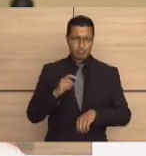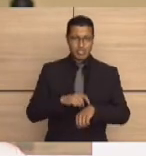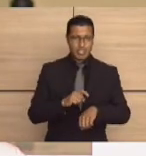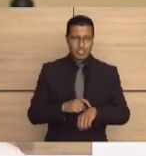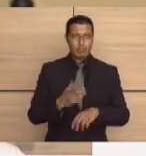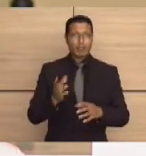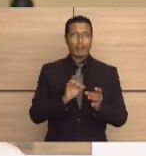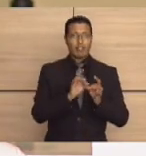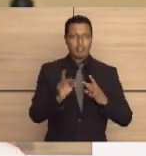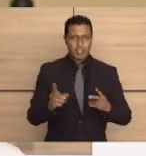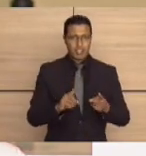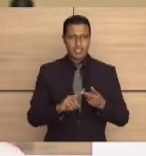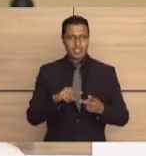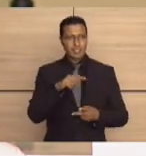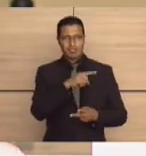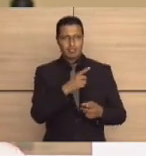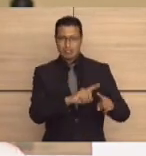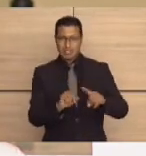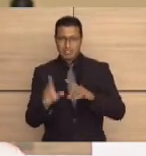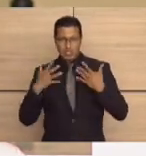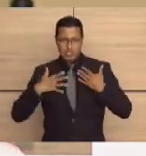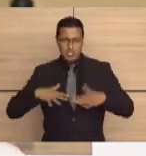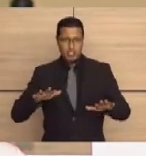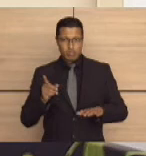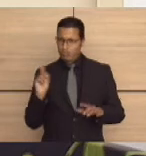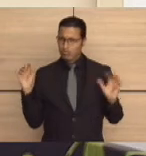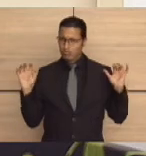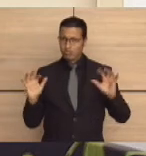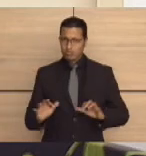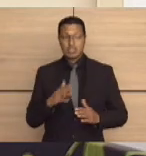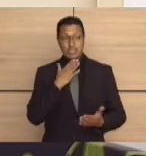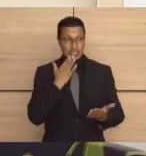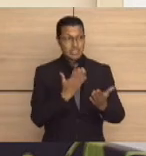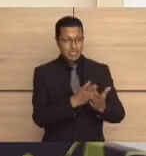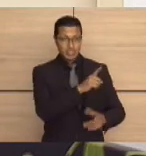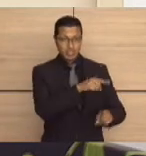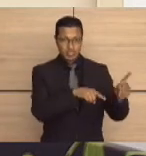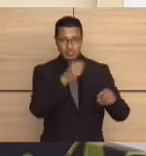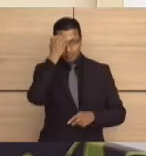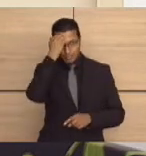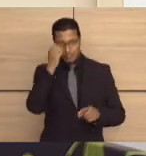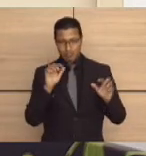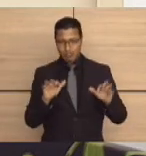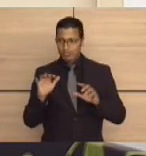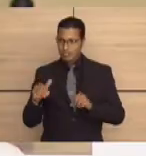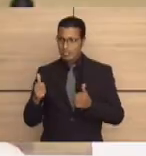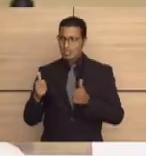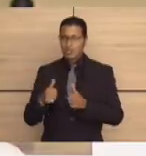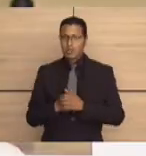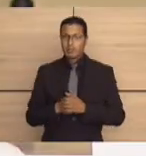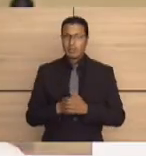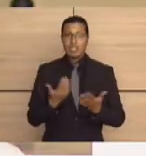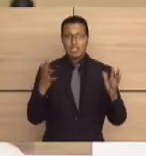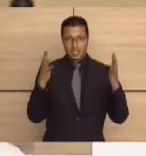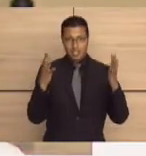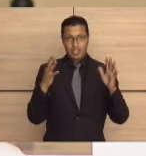la fecha en la que se dio, por el frío de Bogotá, por lo que fuera. Entonces, quería agradecerles mucho por eso. Y no, lo que busco como país y lo